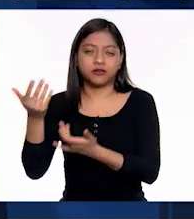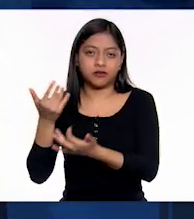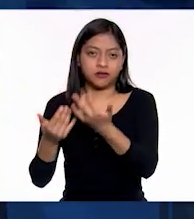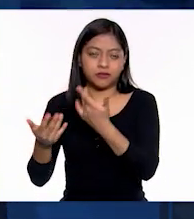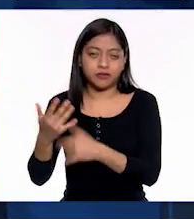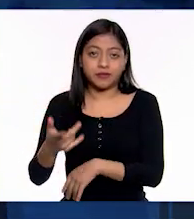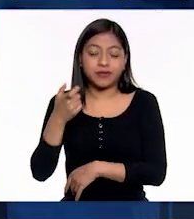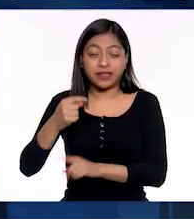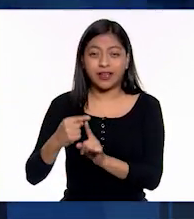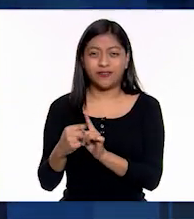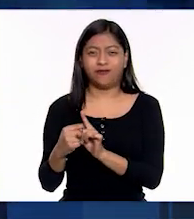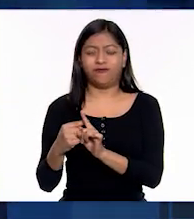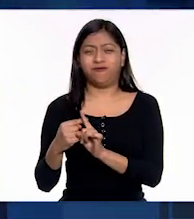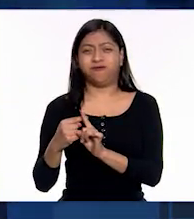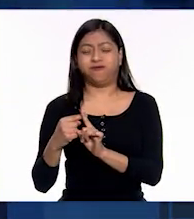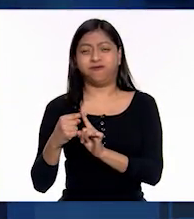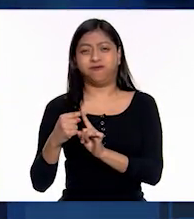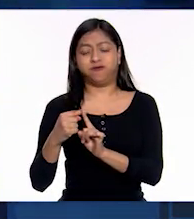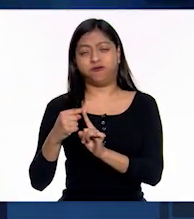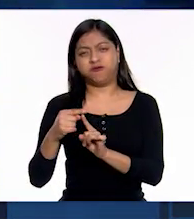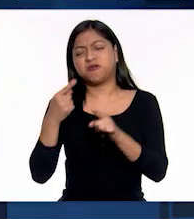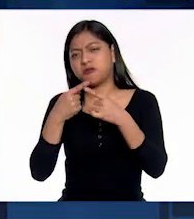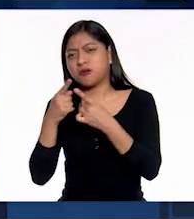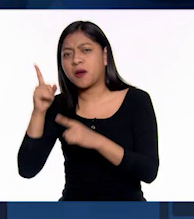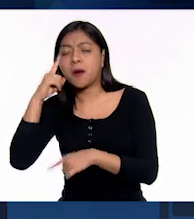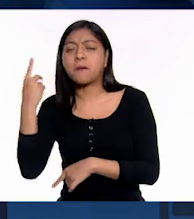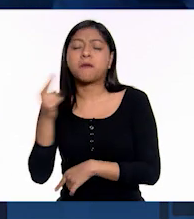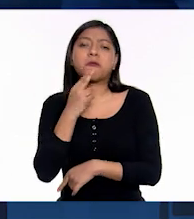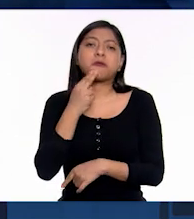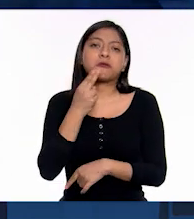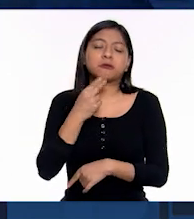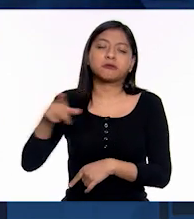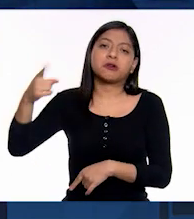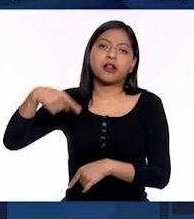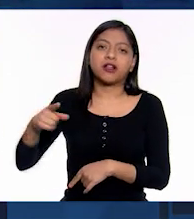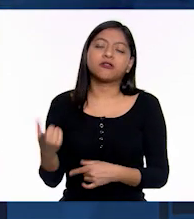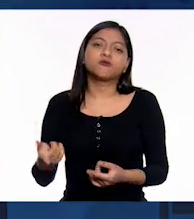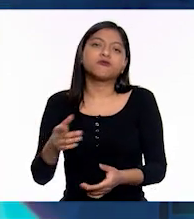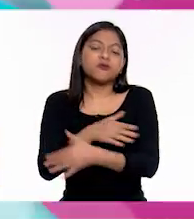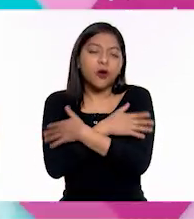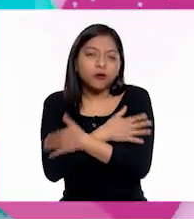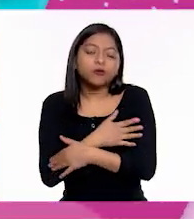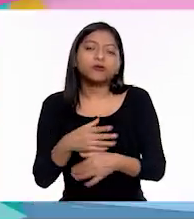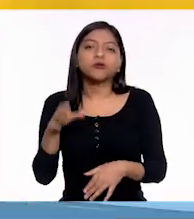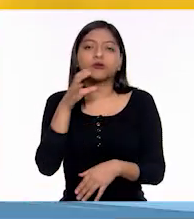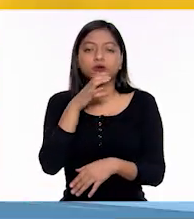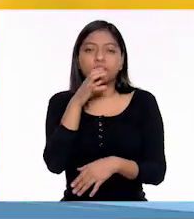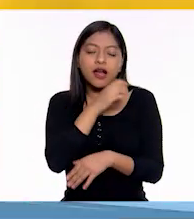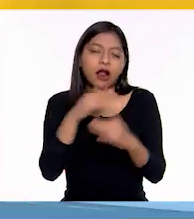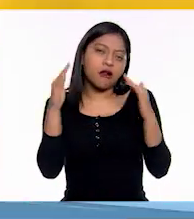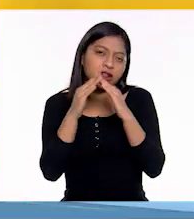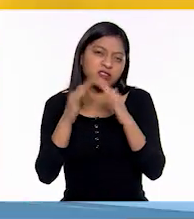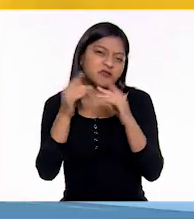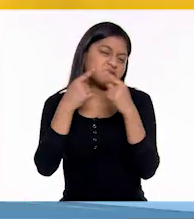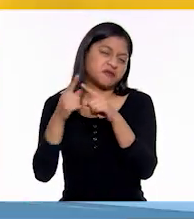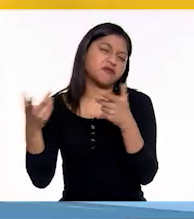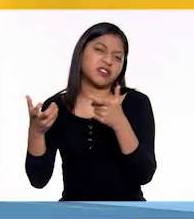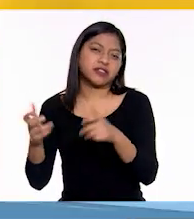El aumento de la temperatura tiene distintas aplicaciones en sistemas de calefacción. ¡Oh,